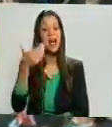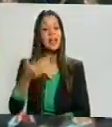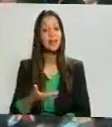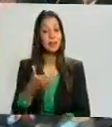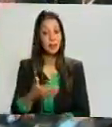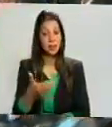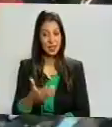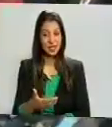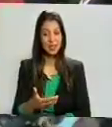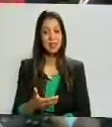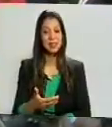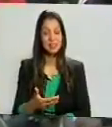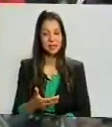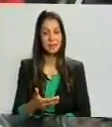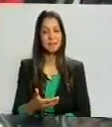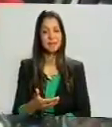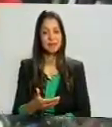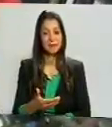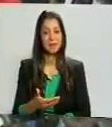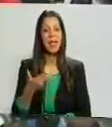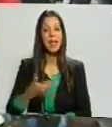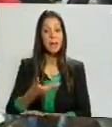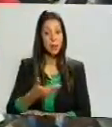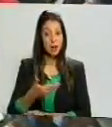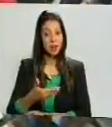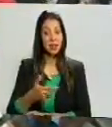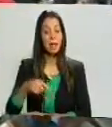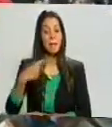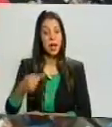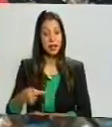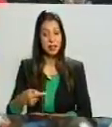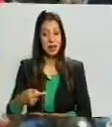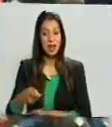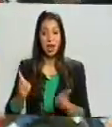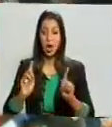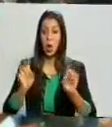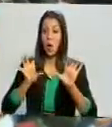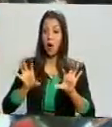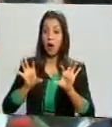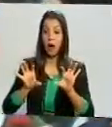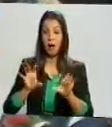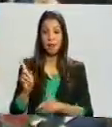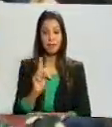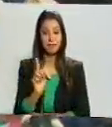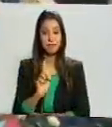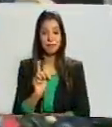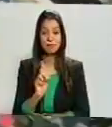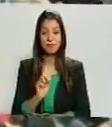importante. Muy importante, muy importante. No tomen la cosa.